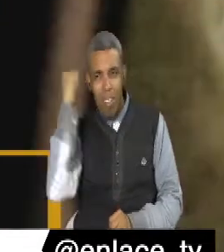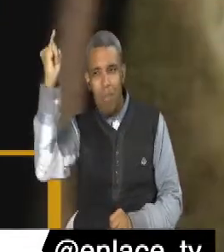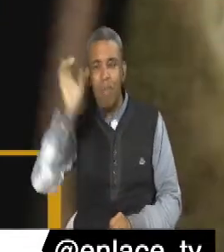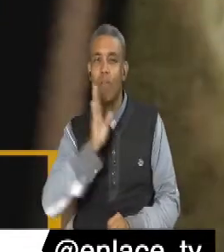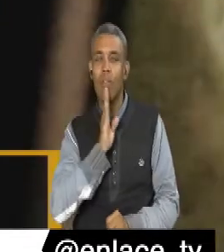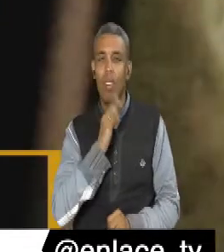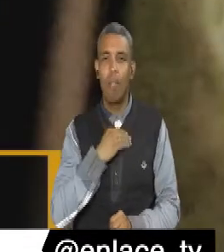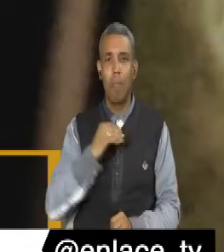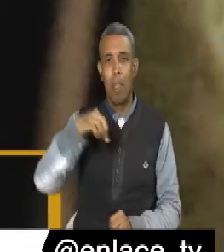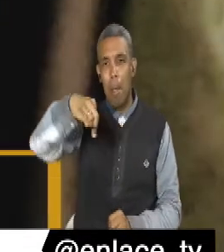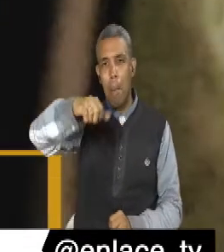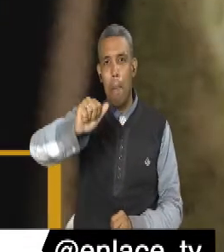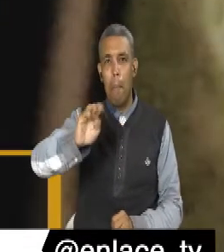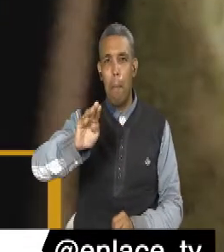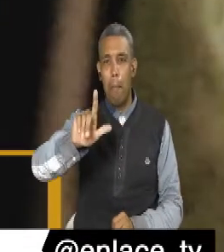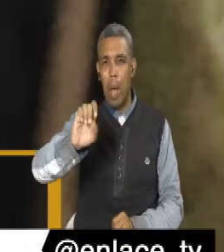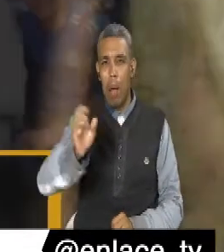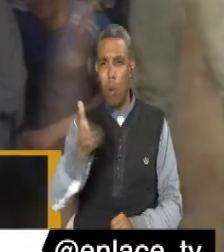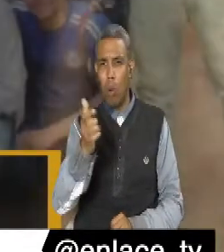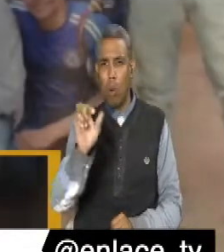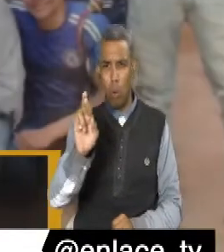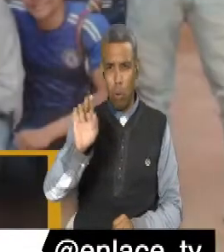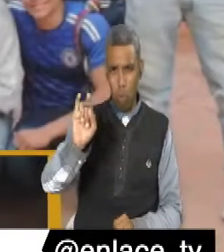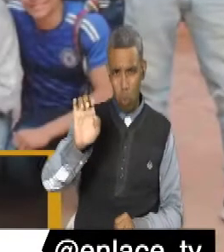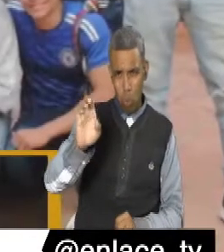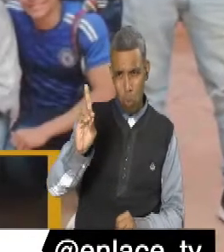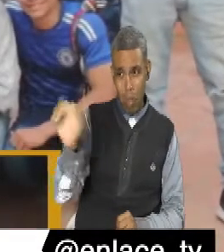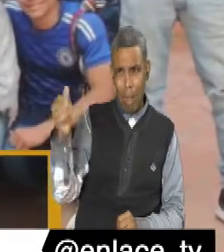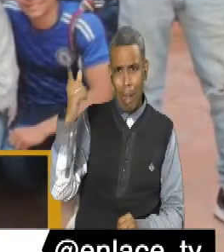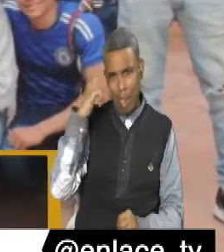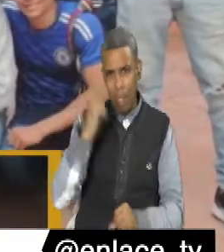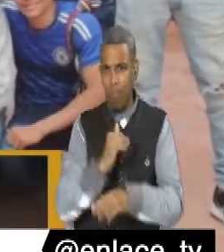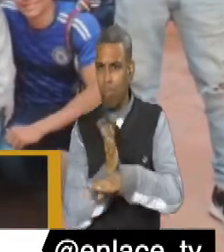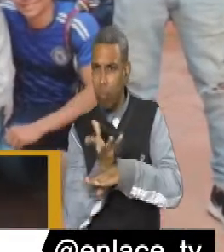arte. Sí hay otras obras que se fueron adelantando